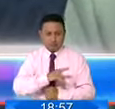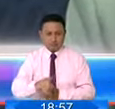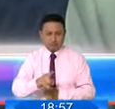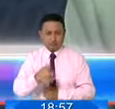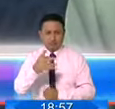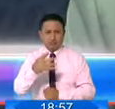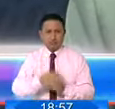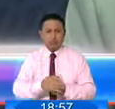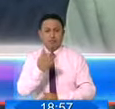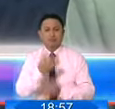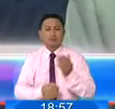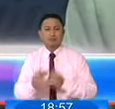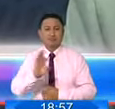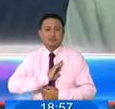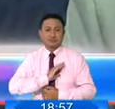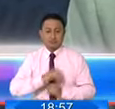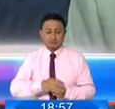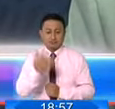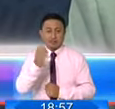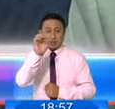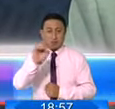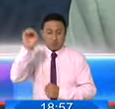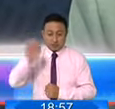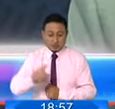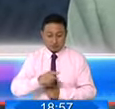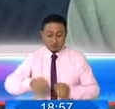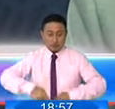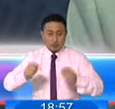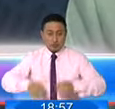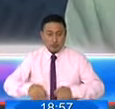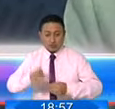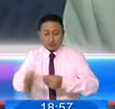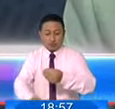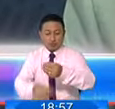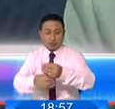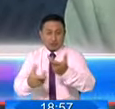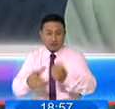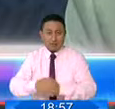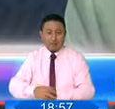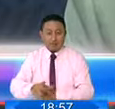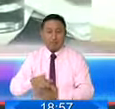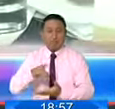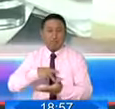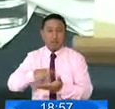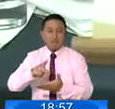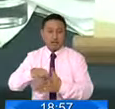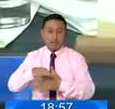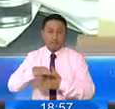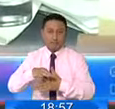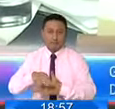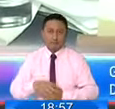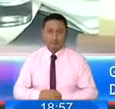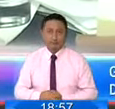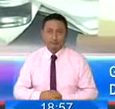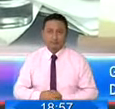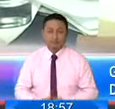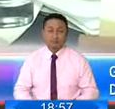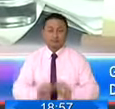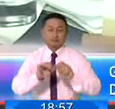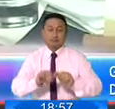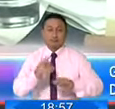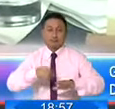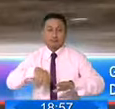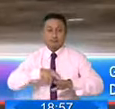técnicas, un 15% que presentan contratos complementarios y pagos pendientes. Según la Secretaría Nacional